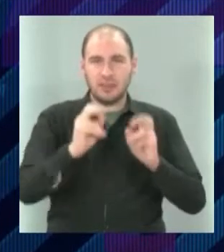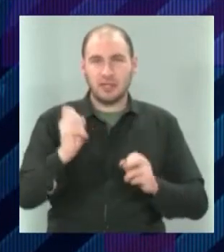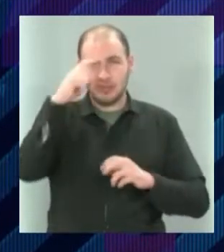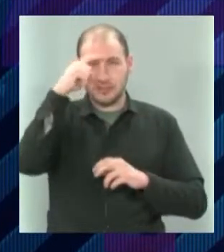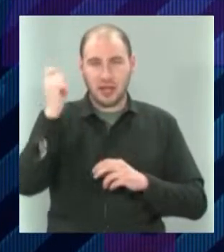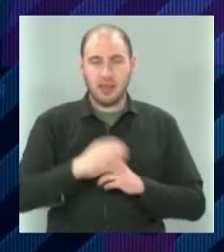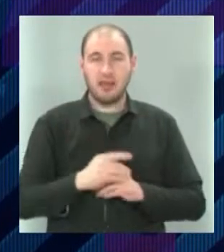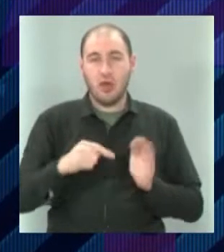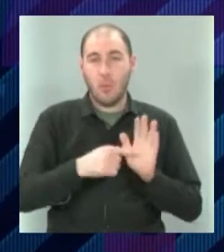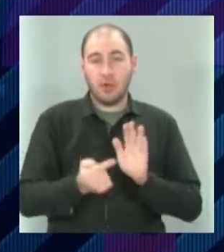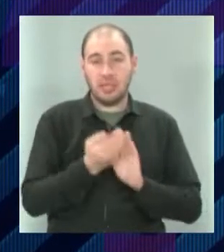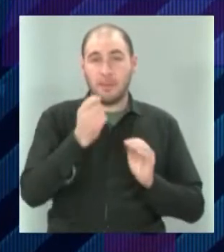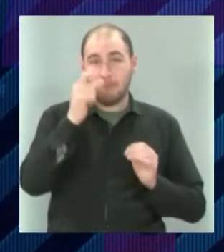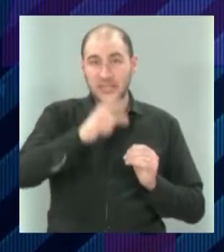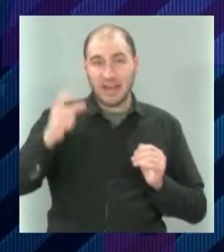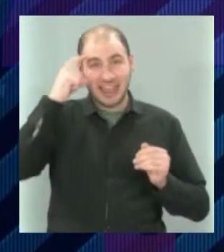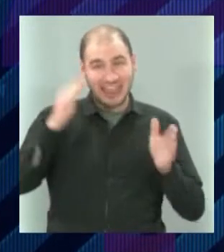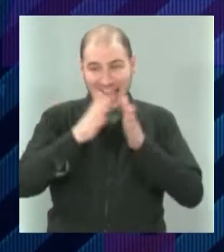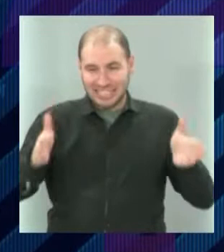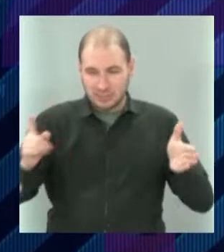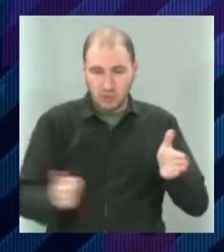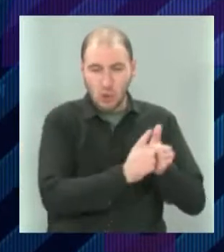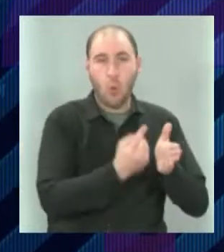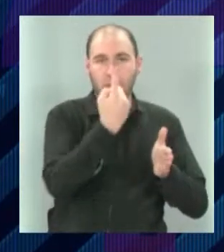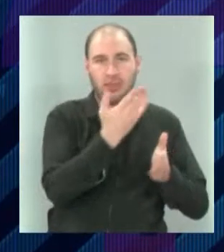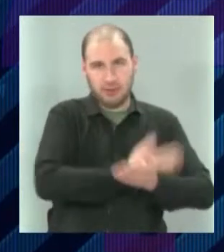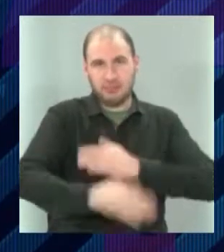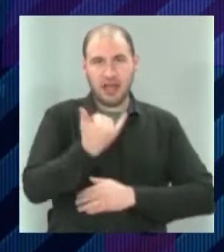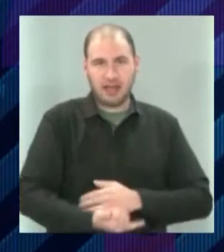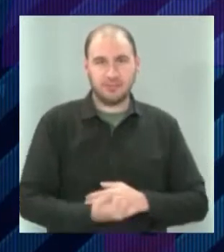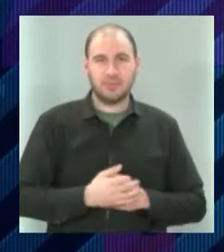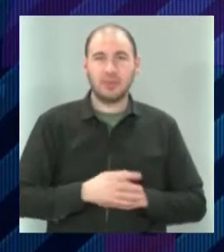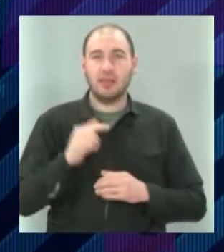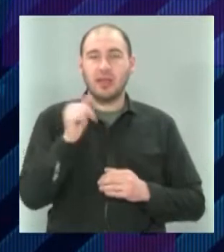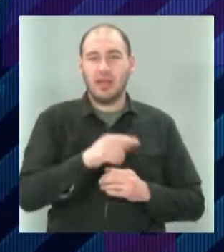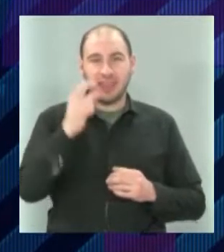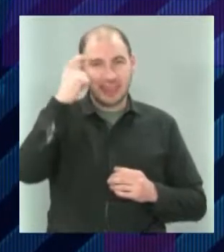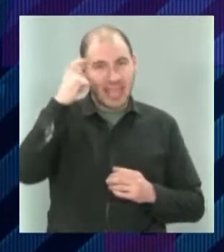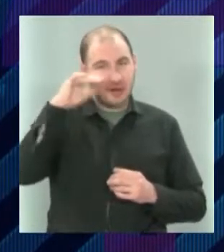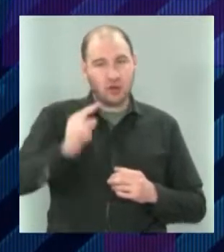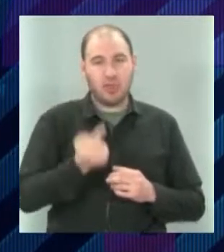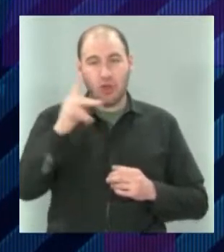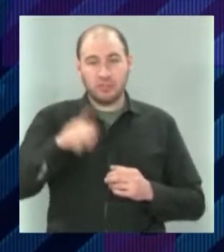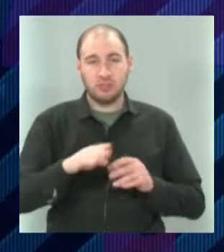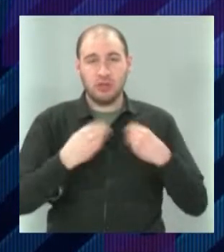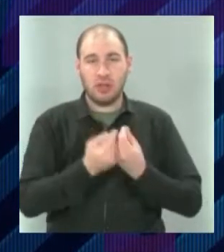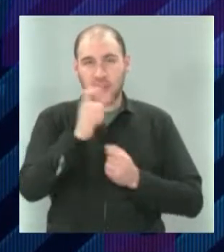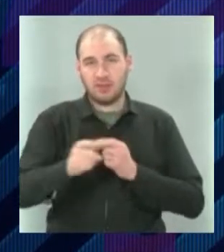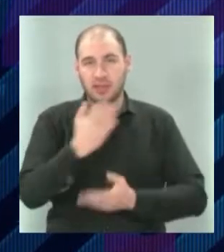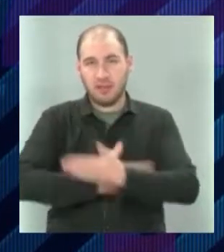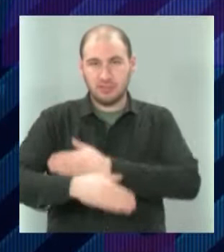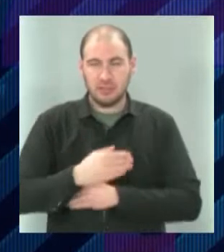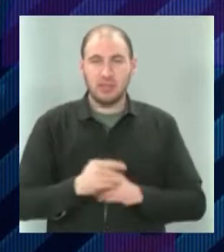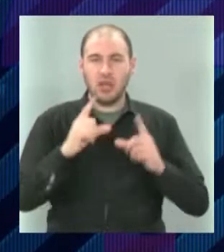nacional que reveló que 1 de cada 10 argentinos tiene algún tipo de discapacidad. Se trata de un 10,2% de personas con discapacidad, que